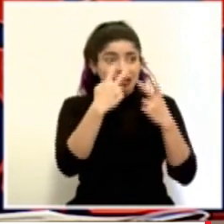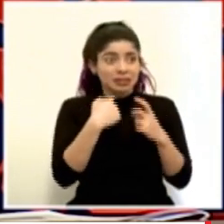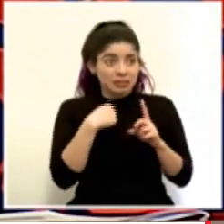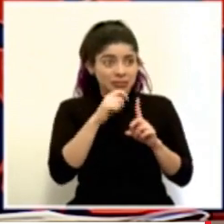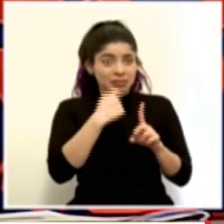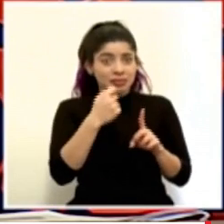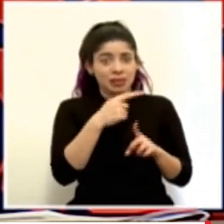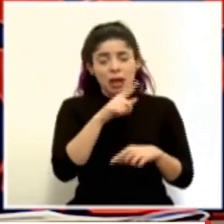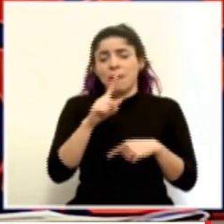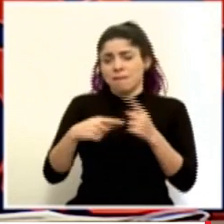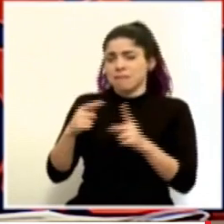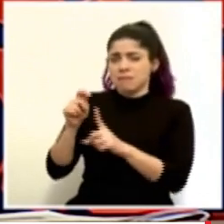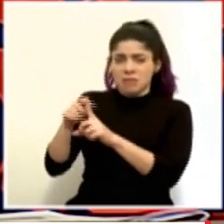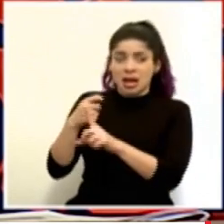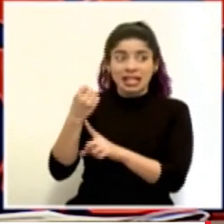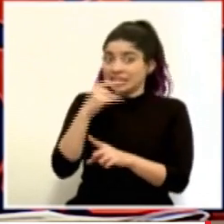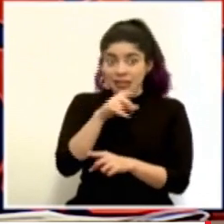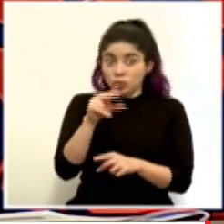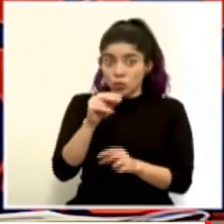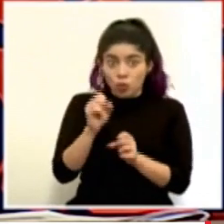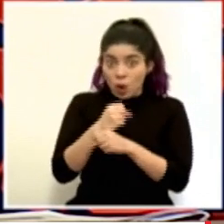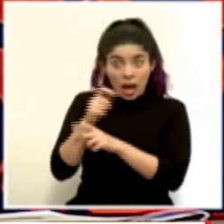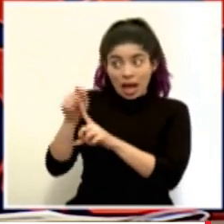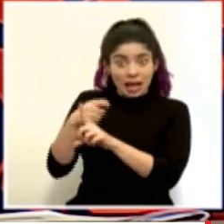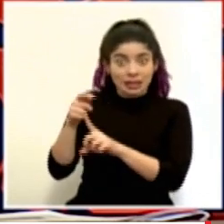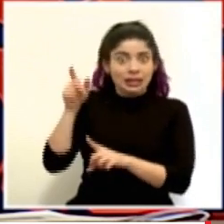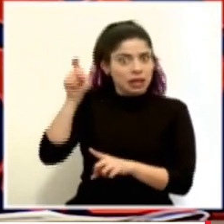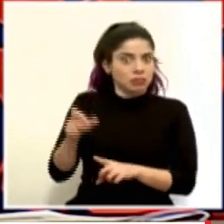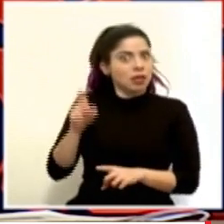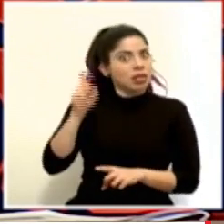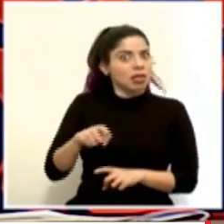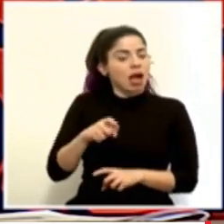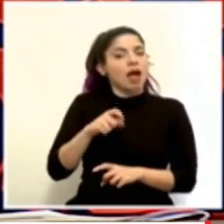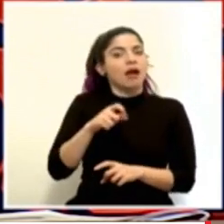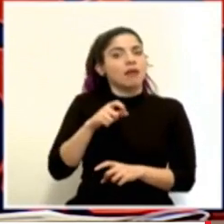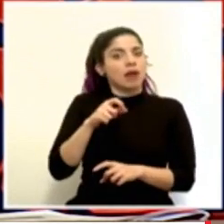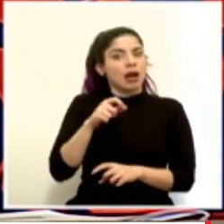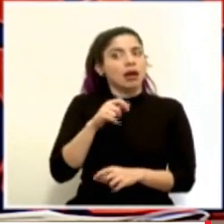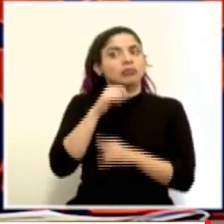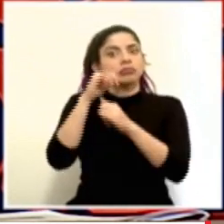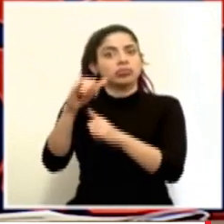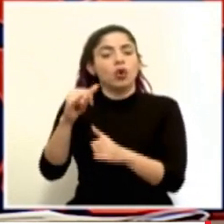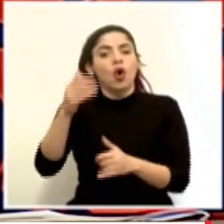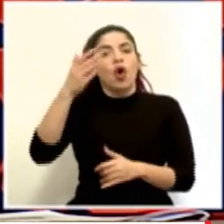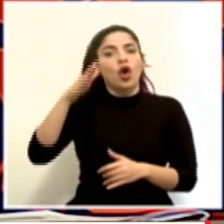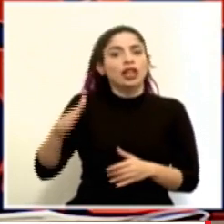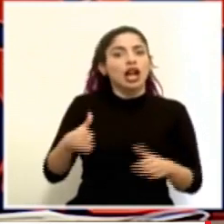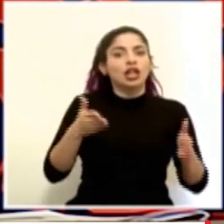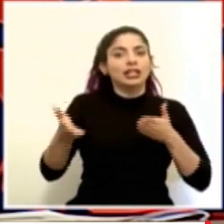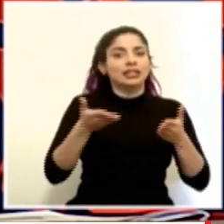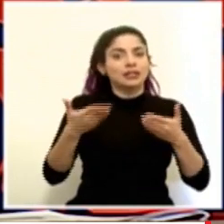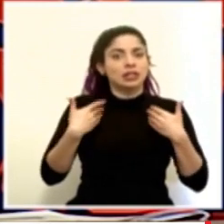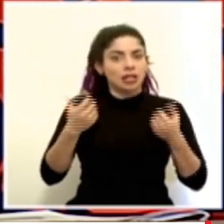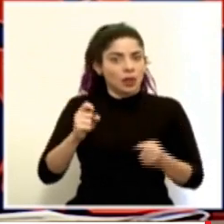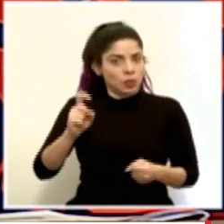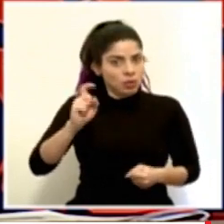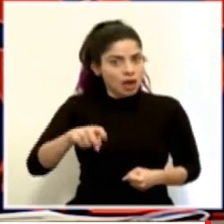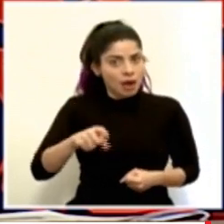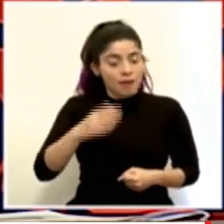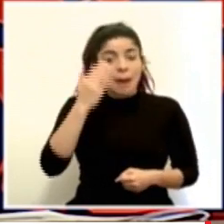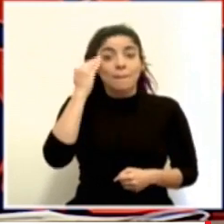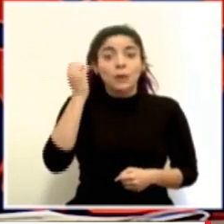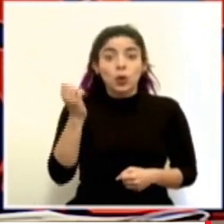la prueba, se la van a hacer. Si no la hacen, pues debe comunicarse con la Contraloría de Servicios de Salud,